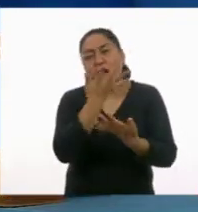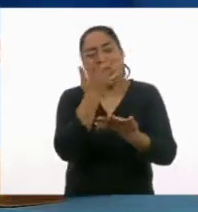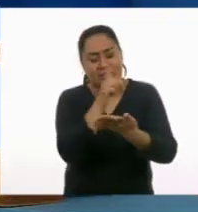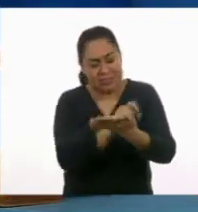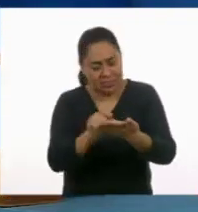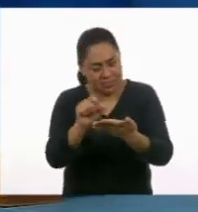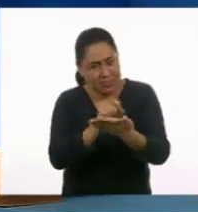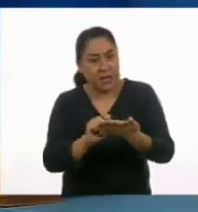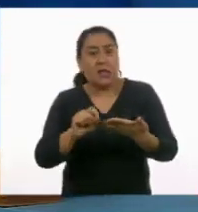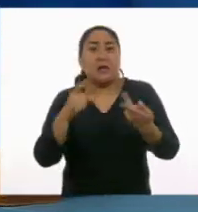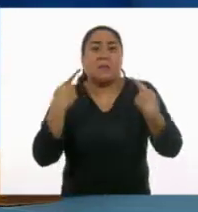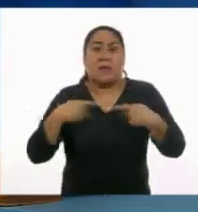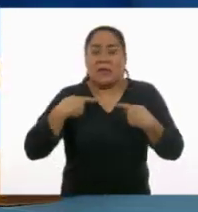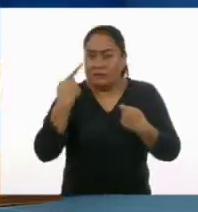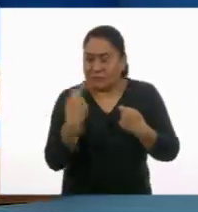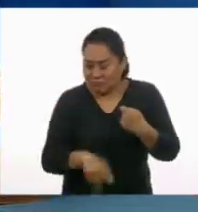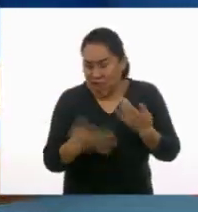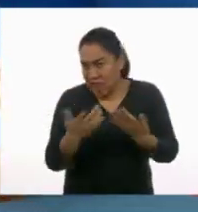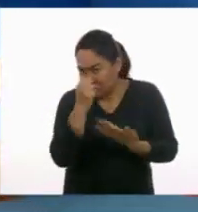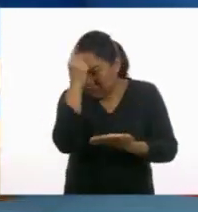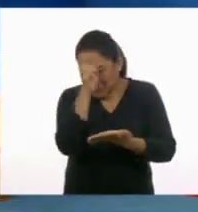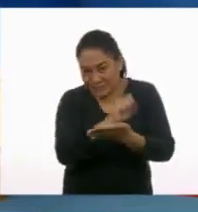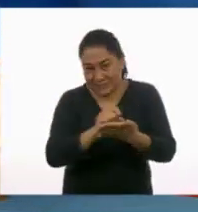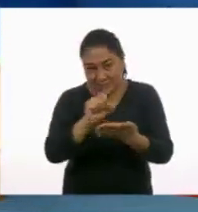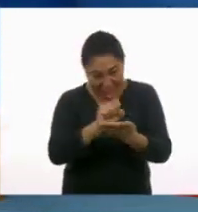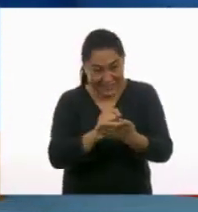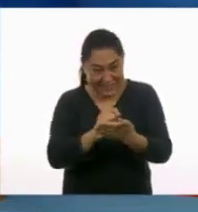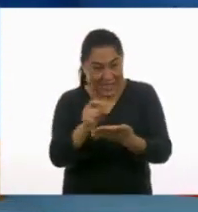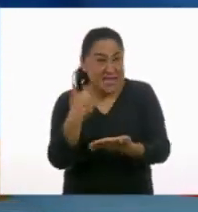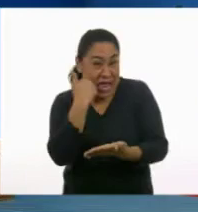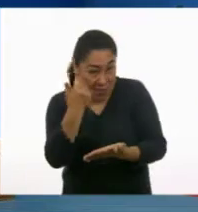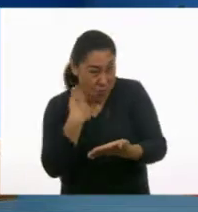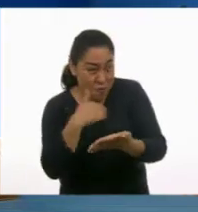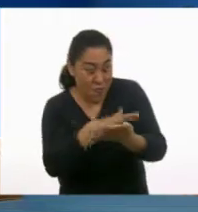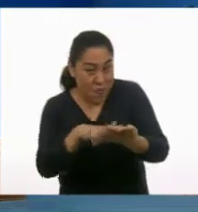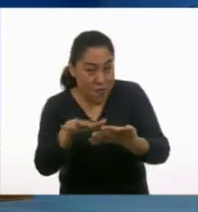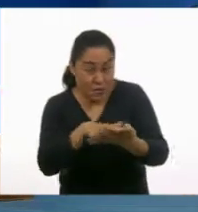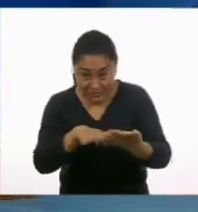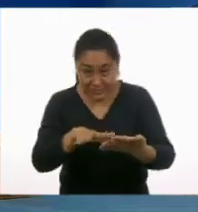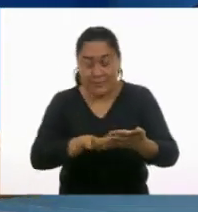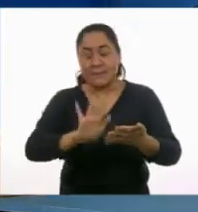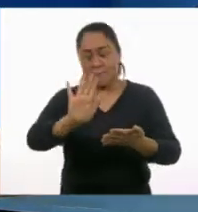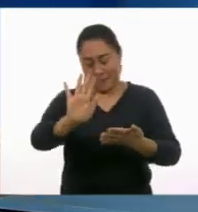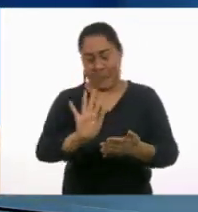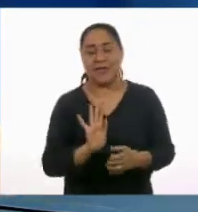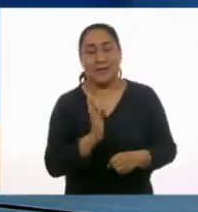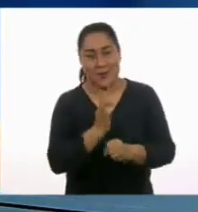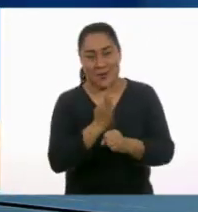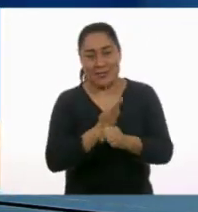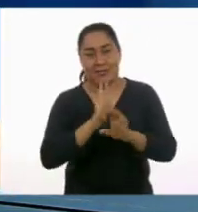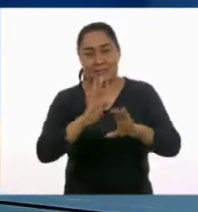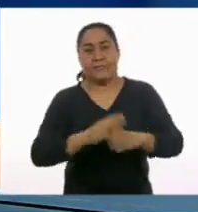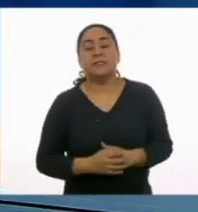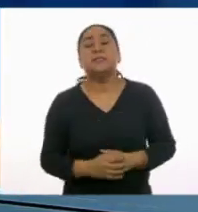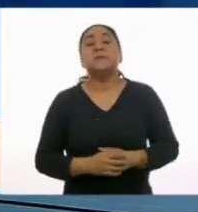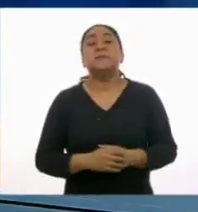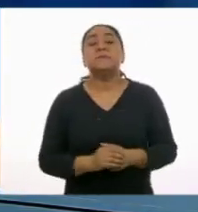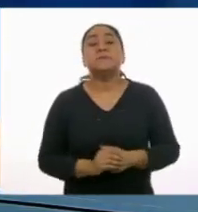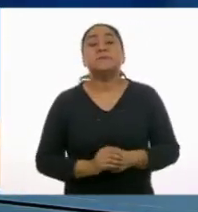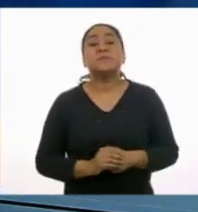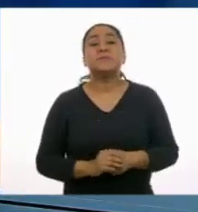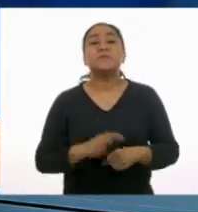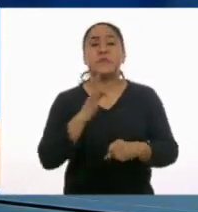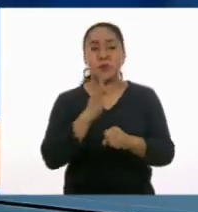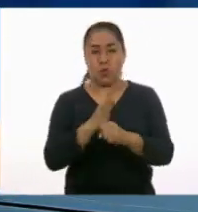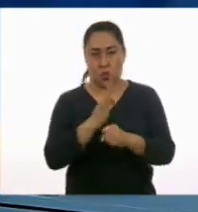creadores mexicanos? ¿Te parece bien? ¿Le damos lectura? Sí. Muy bien. Pues entonces, te invito